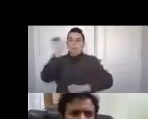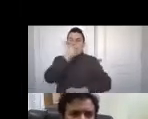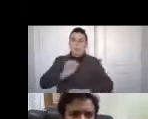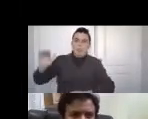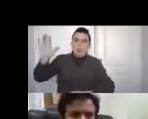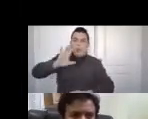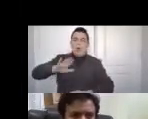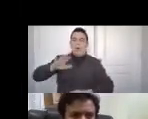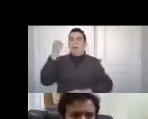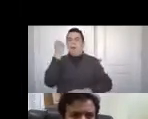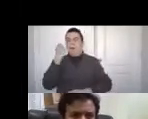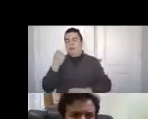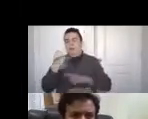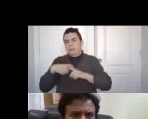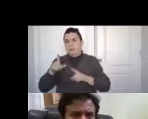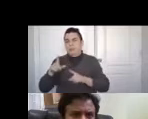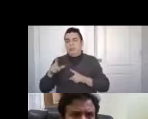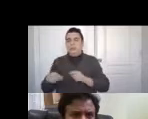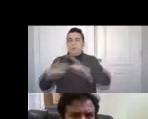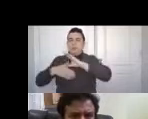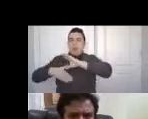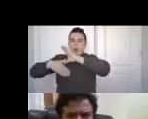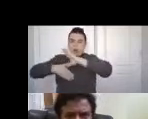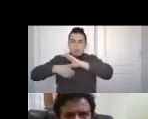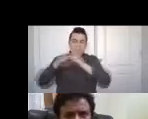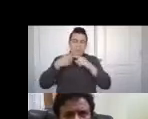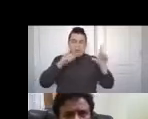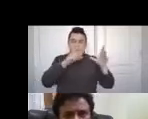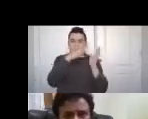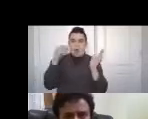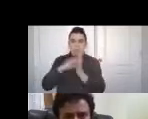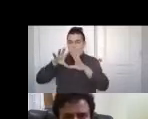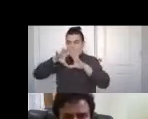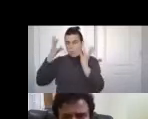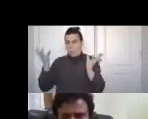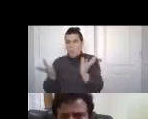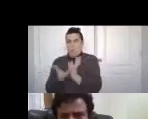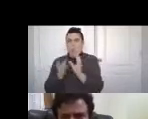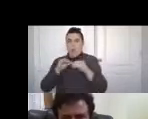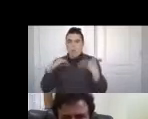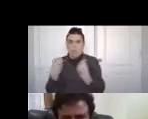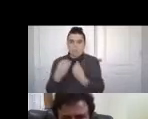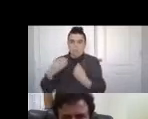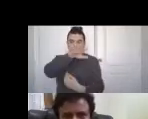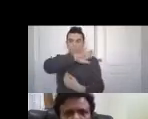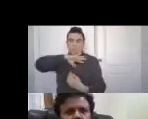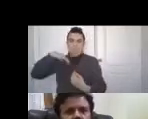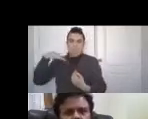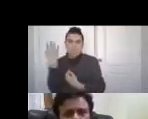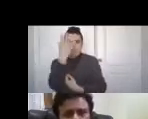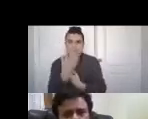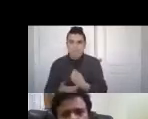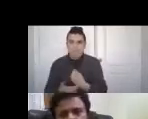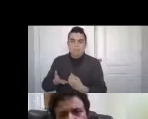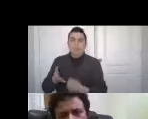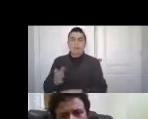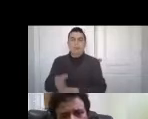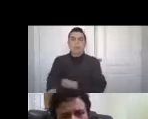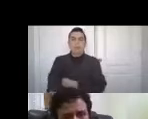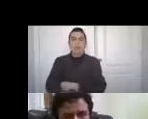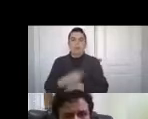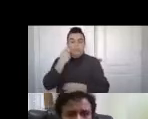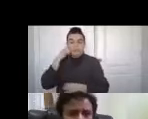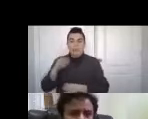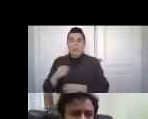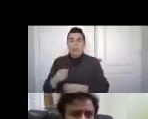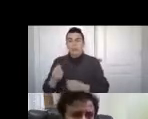Unas cosas claves, ¿cierto? Para entender esto, es que tenemos el agente viral, que es SARS-CoV-2, ¿cierto? Que viene del